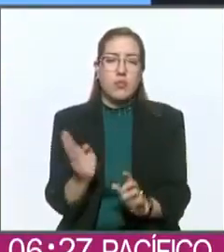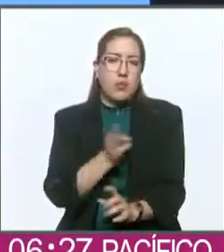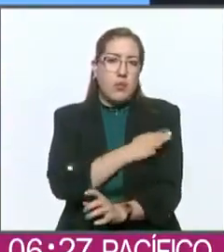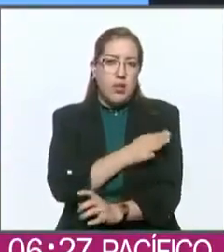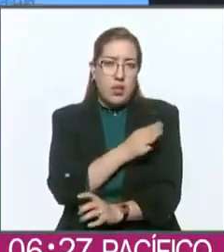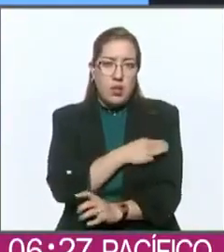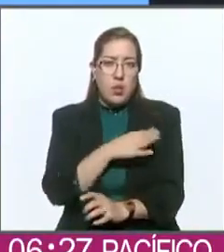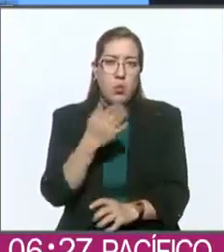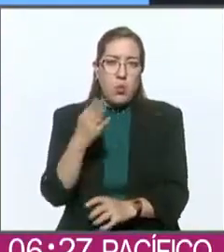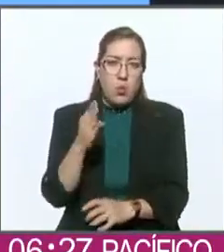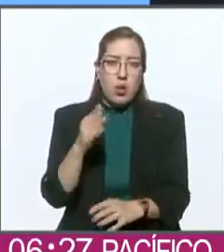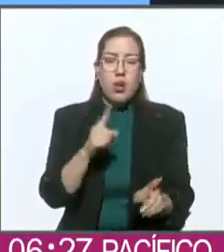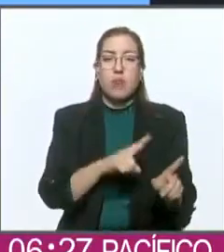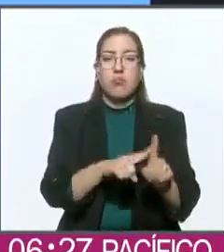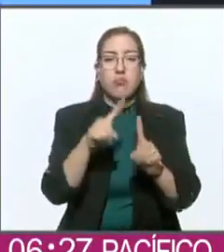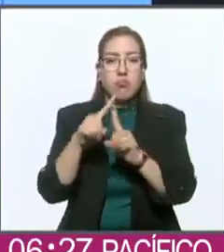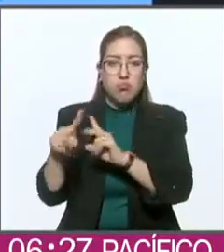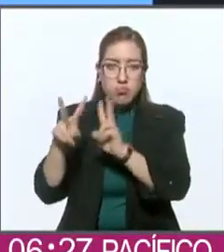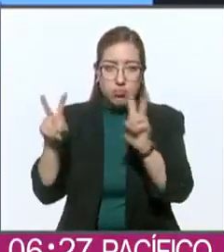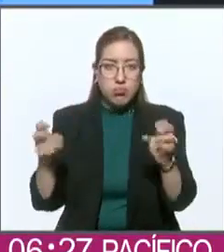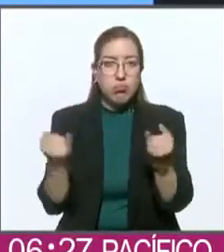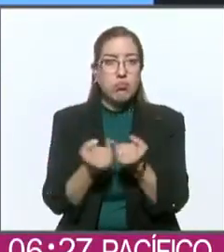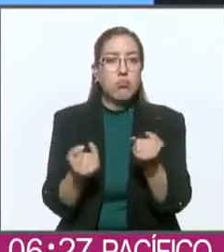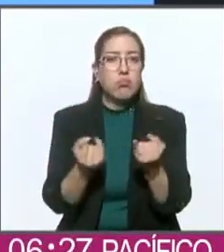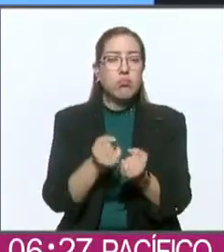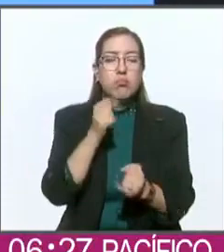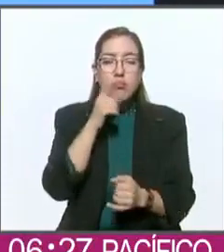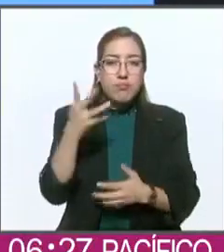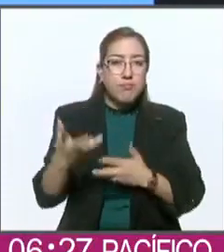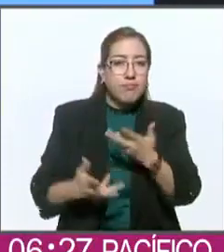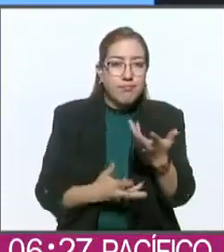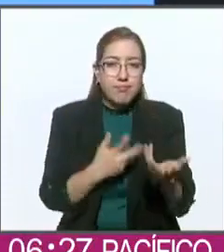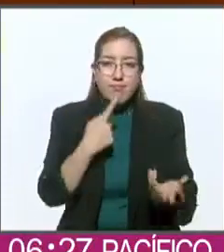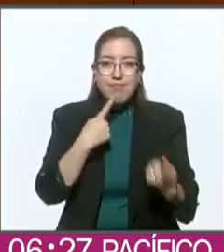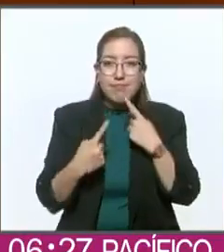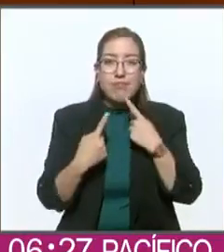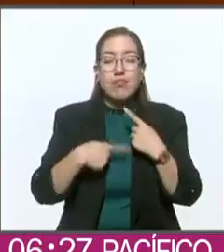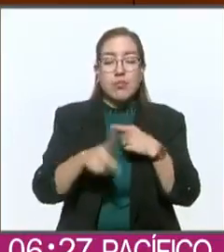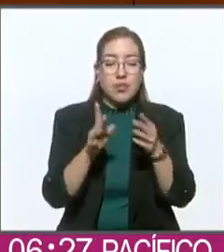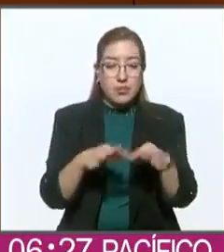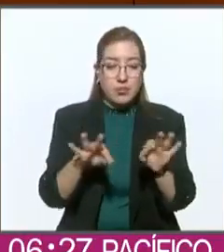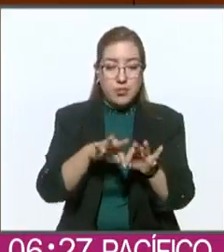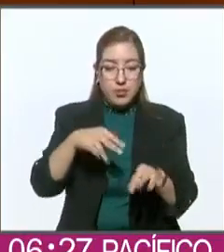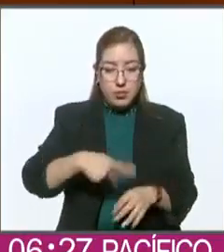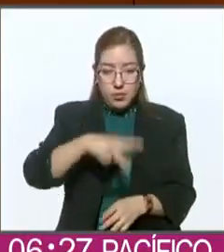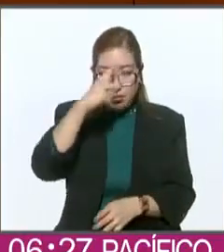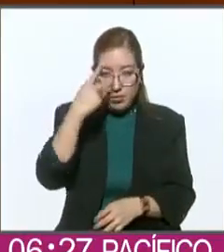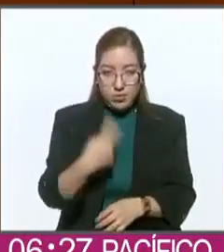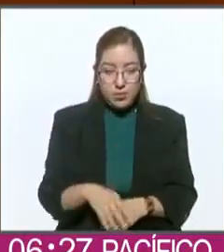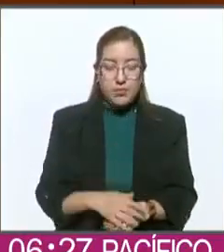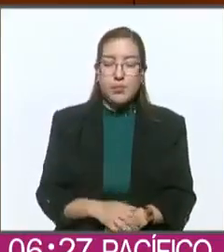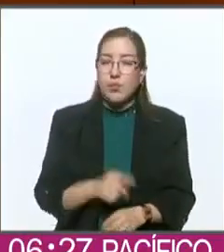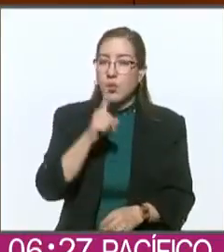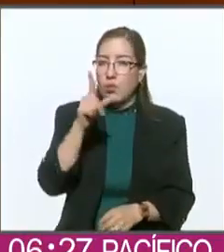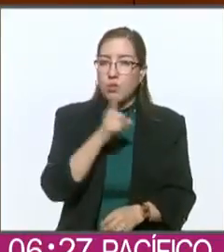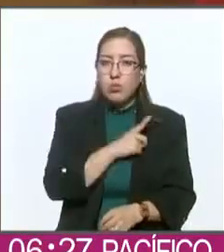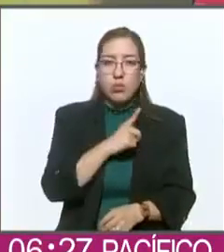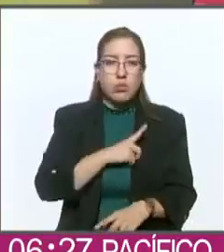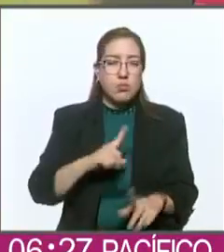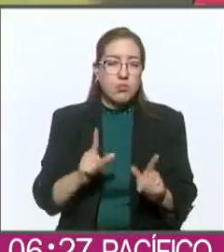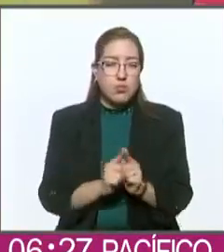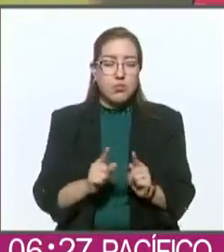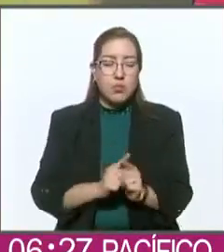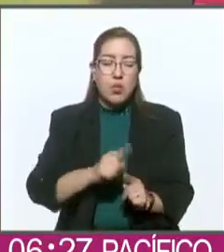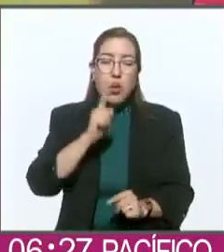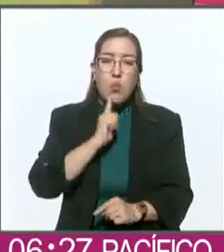y otros temas que seguramente serán controvertidos, pero importantes para nuestra nación. Senadora, un último comentario.